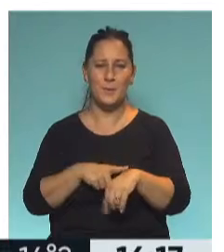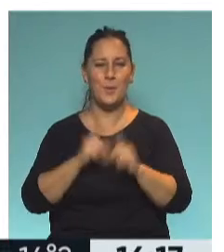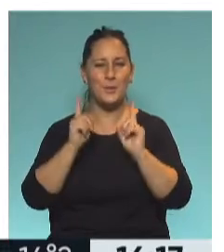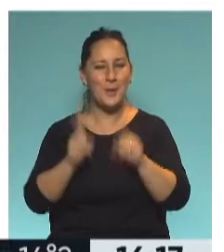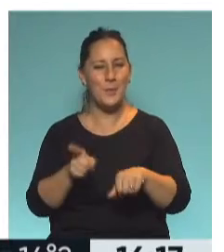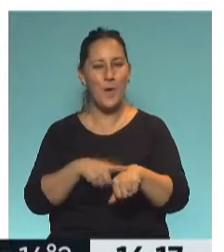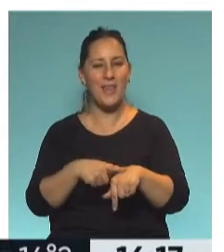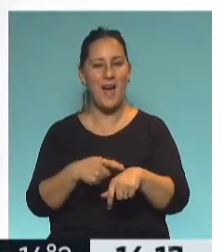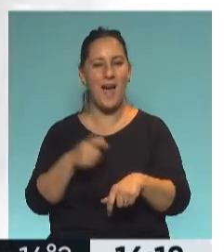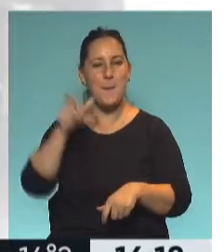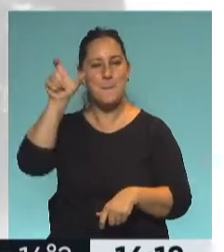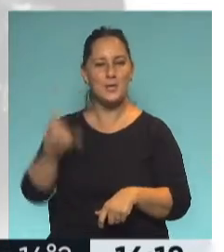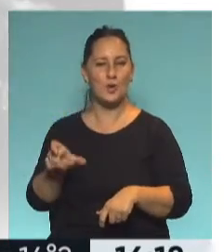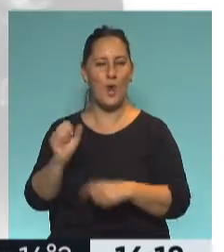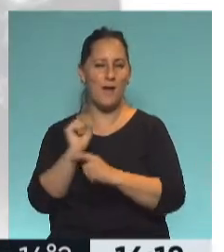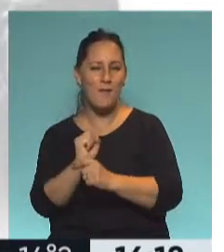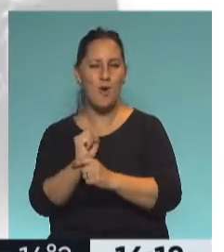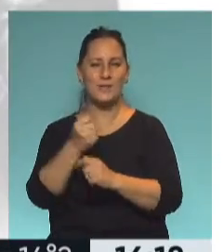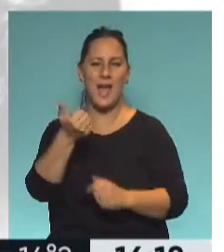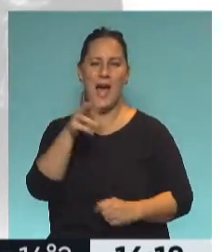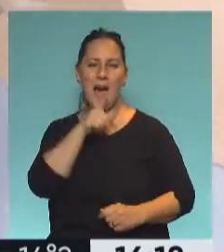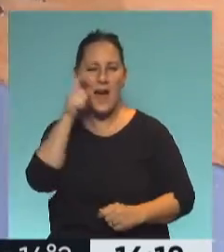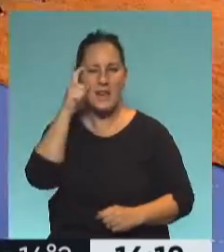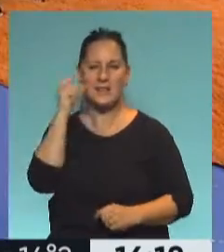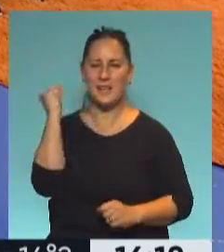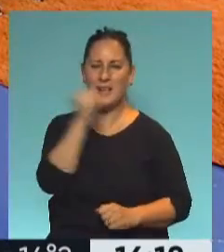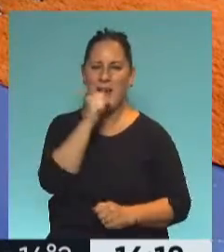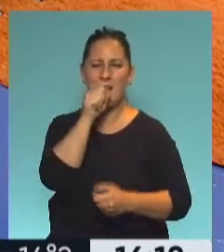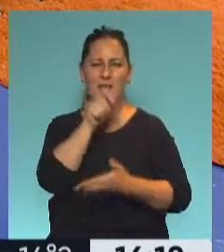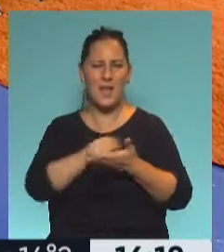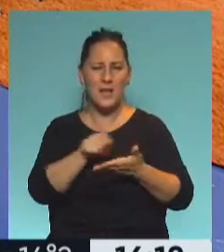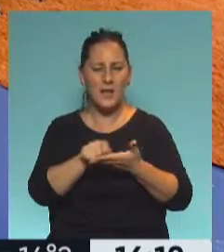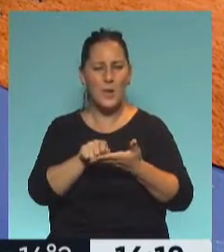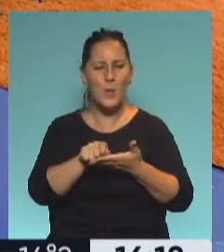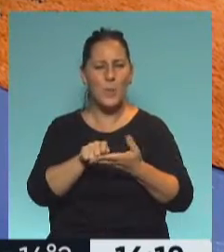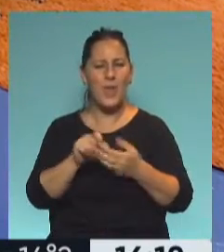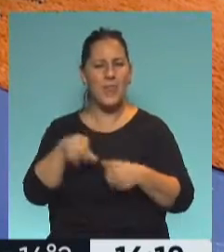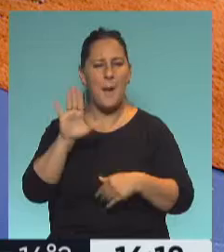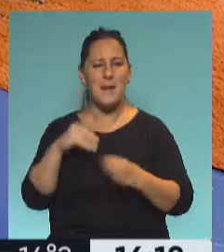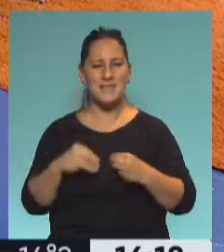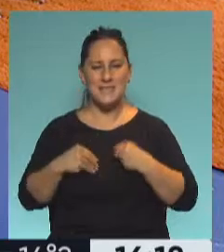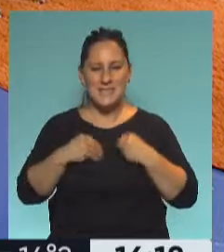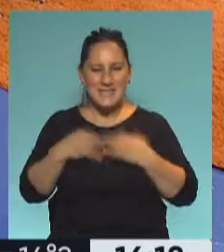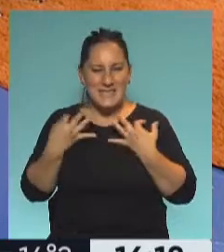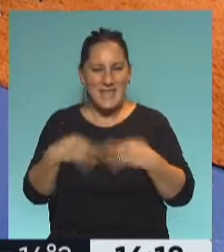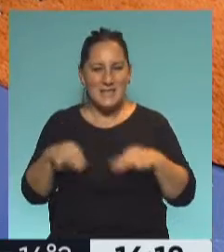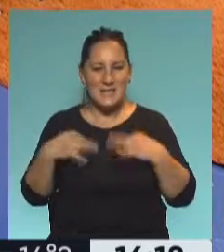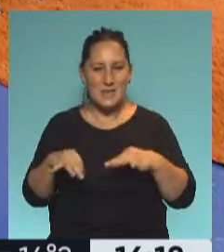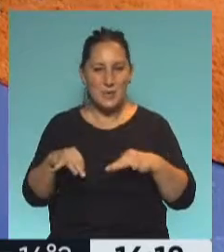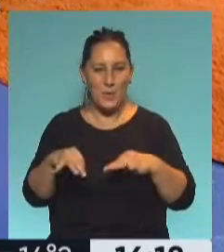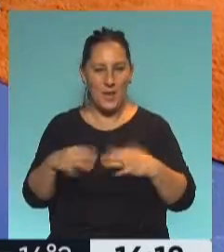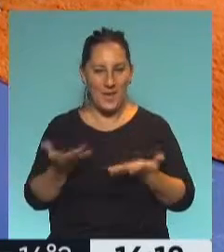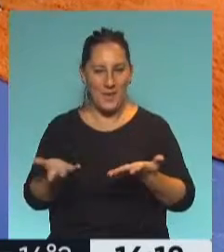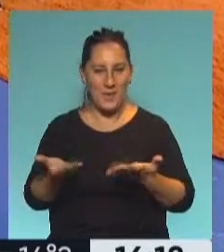esta cosa en los artistas. Creo que te pone una situación mucho más hipersensible y, bueno,